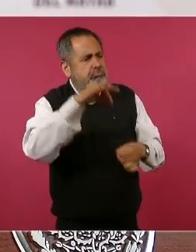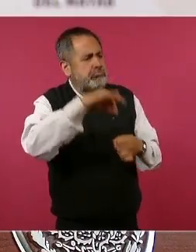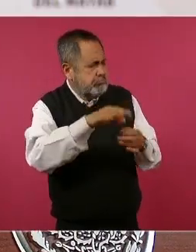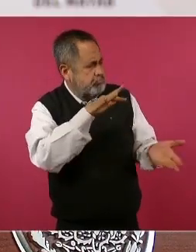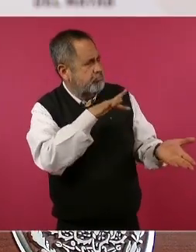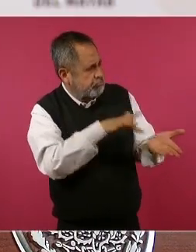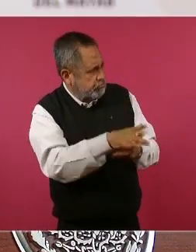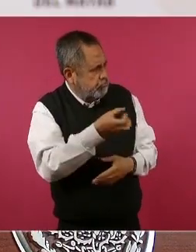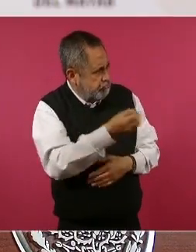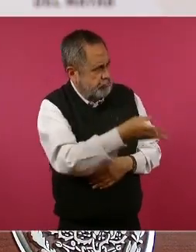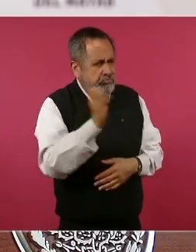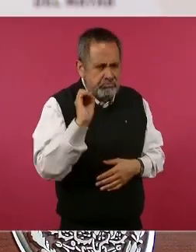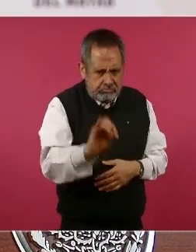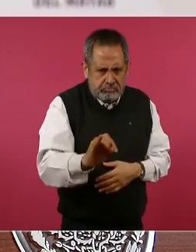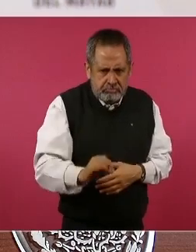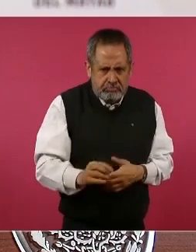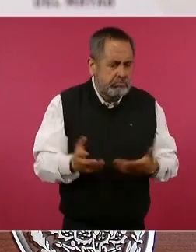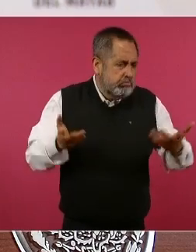Y lo mismo